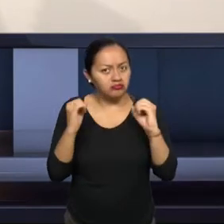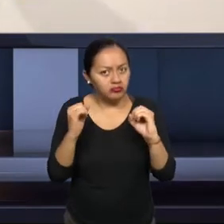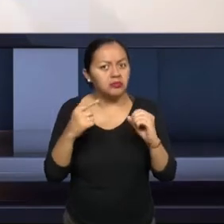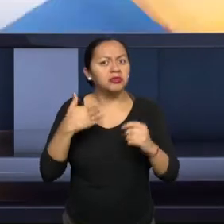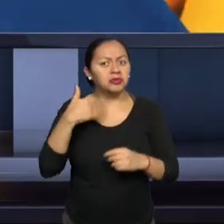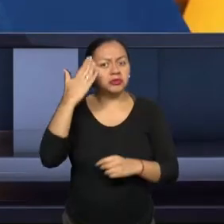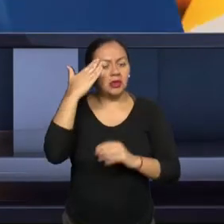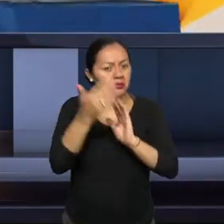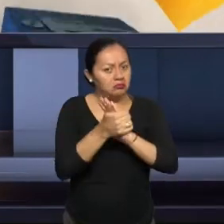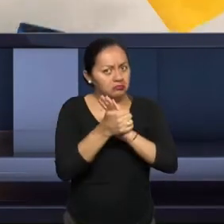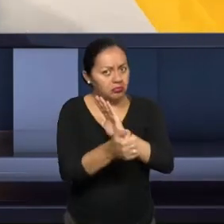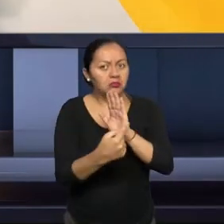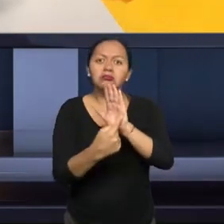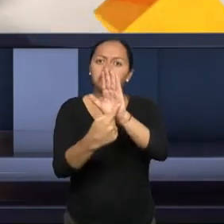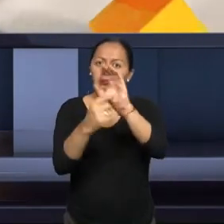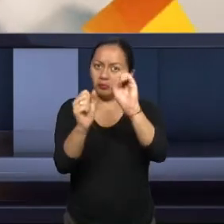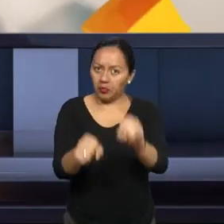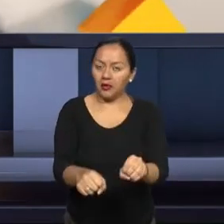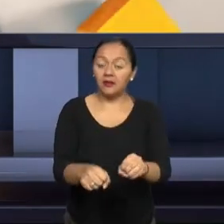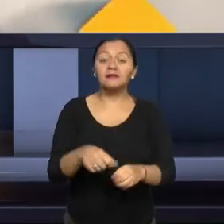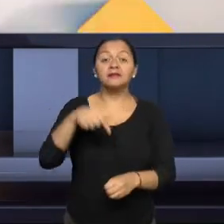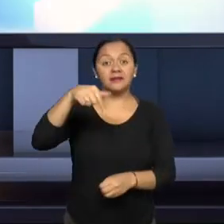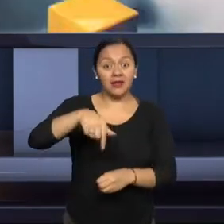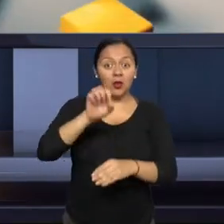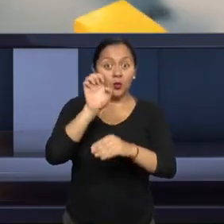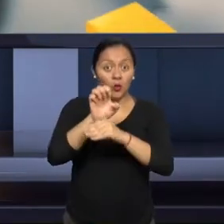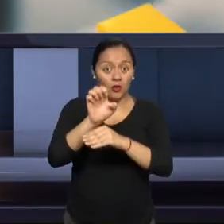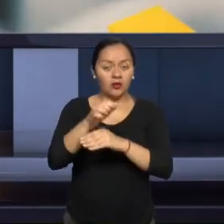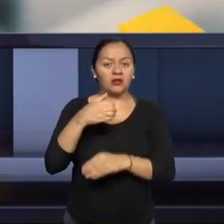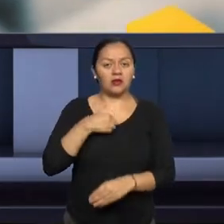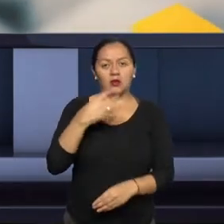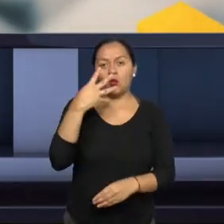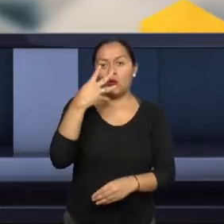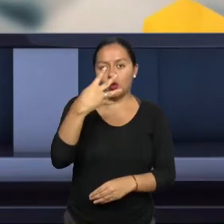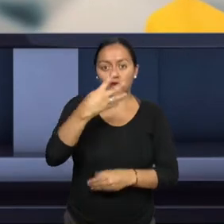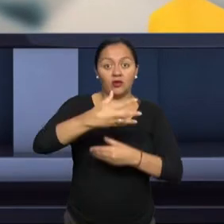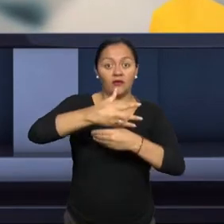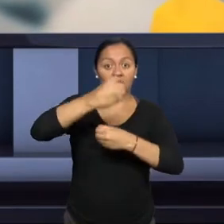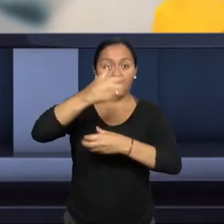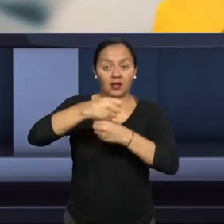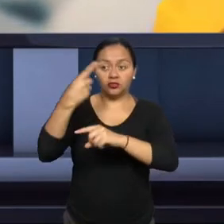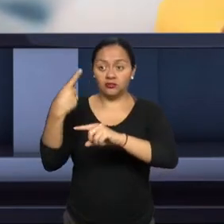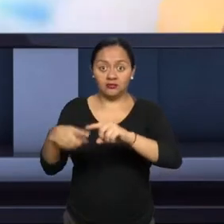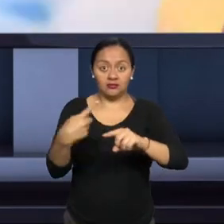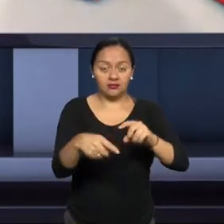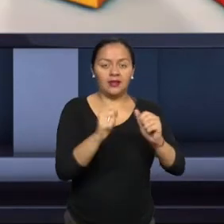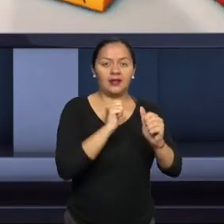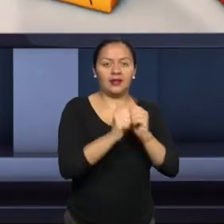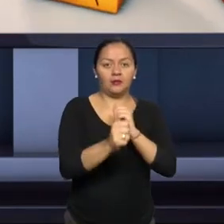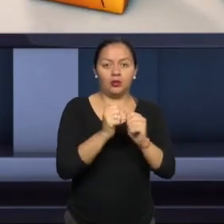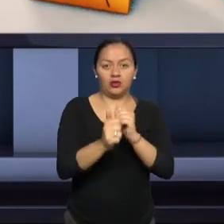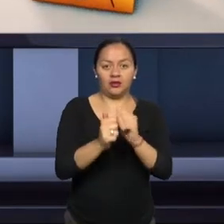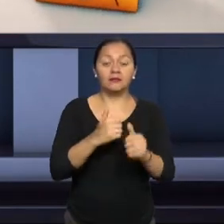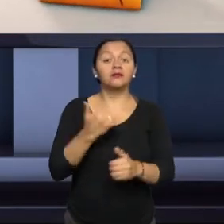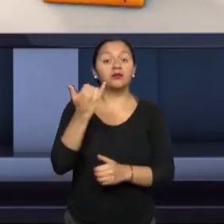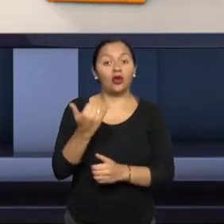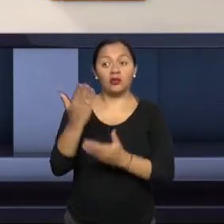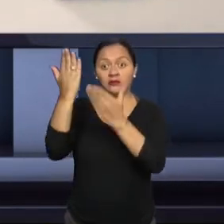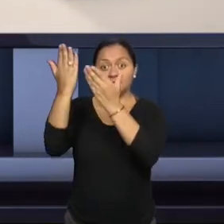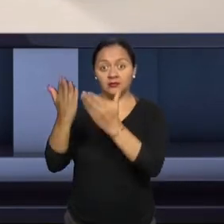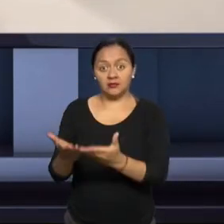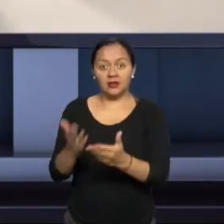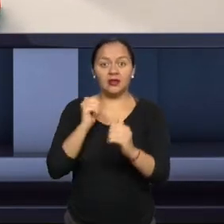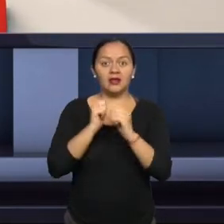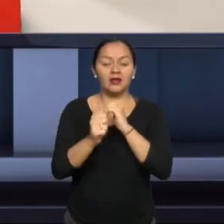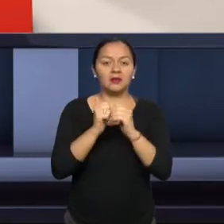Es así que en nuestro país existen cuatro federaciones deportivas de personas con discapacidad. Hoy conversaremos con la Federación Ecuatoriana de Deportes